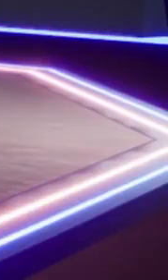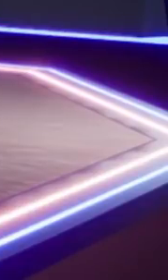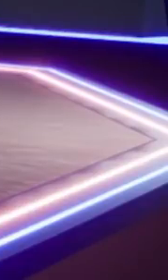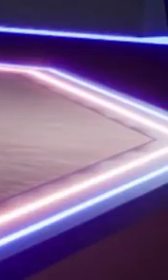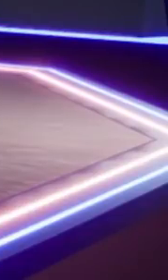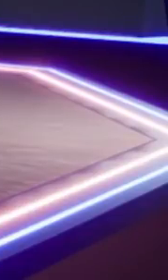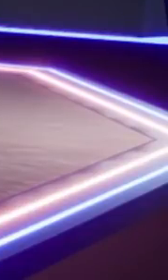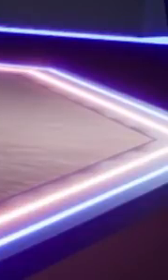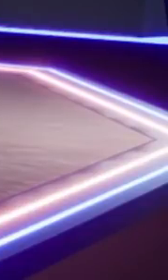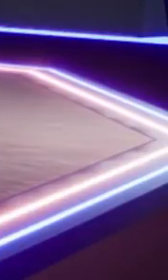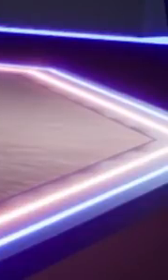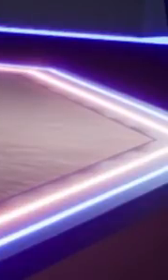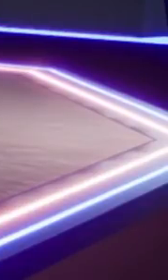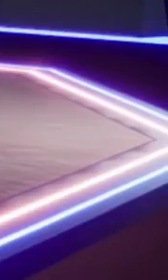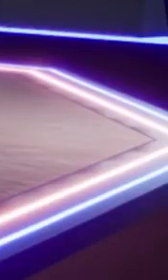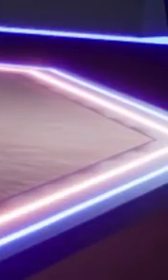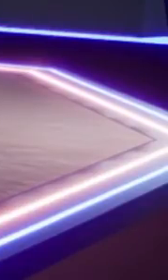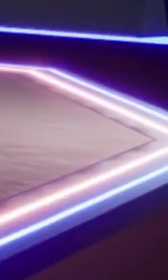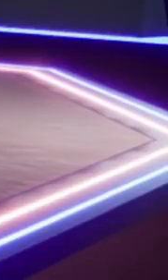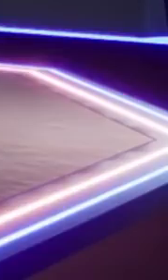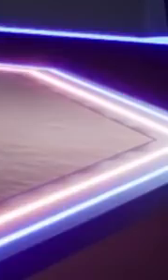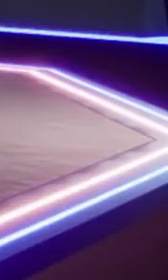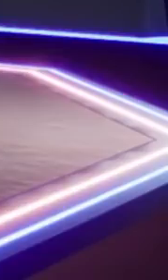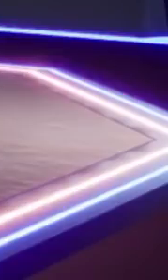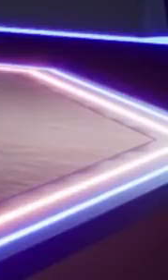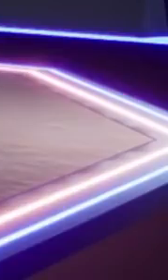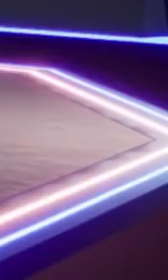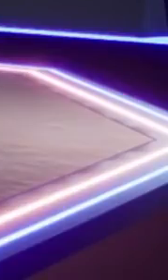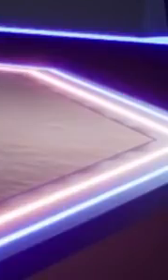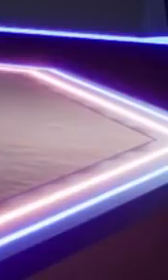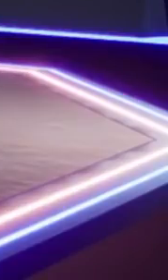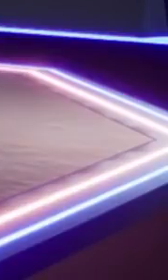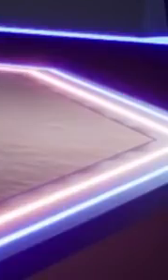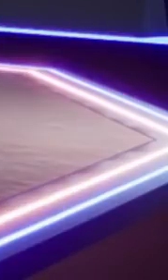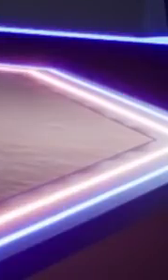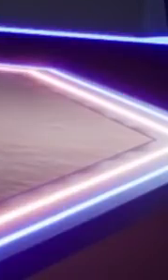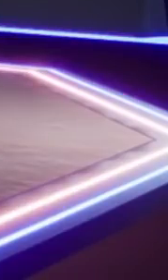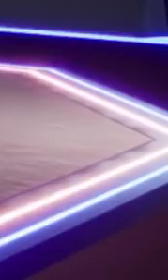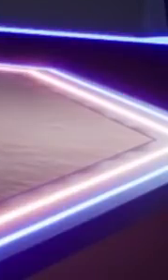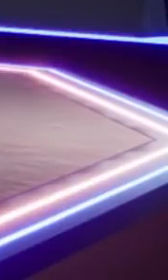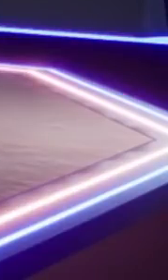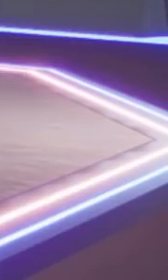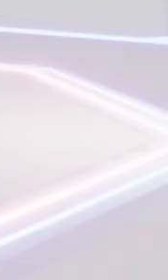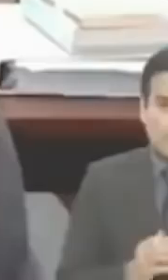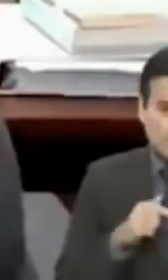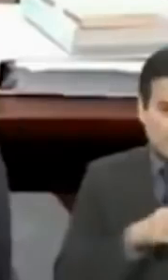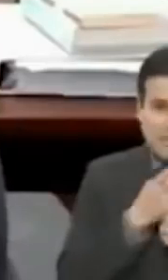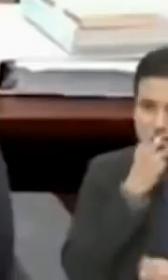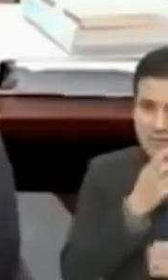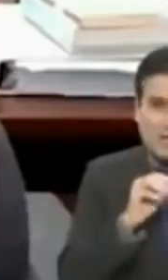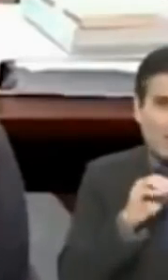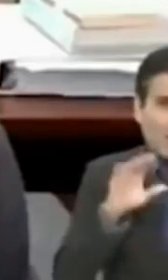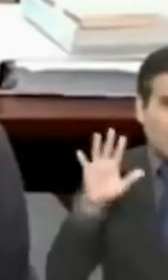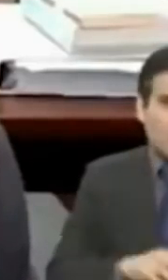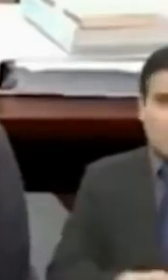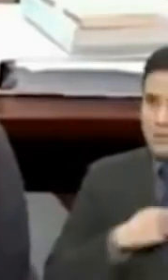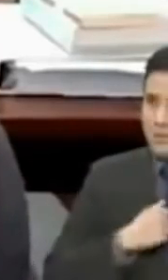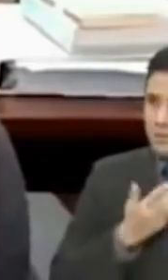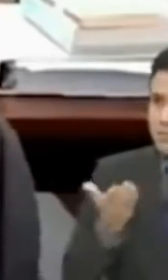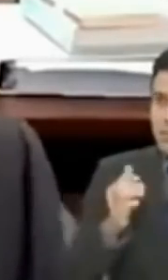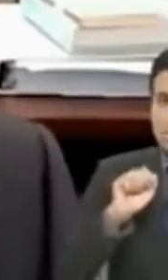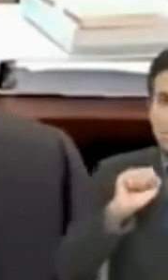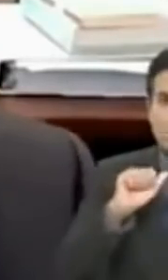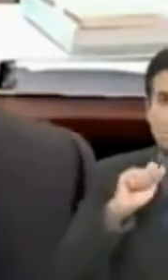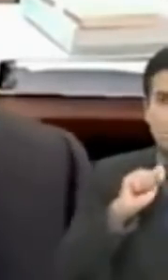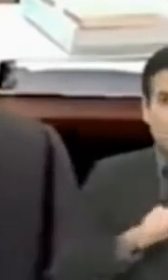vídeo en redes sociales hoy efusivamente un vídeo muy comentado vamos a ver iremos a la secretaría de ciencia